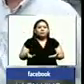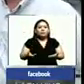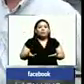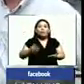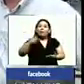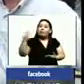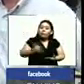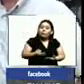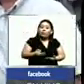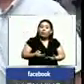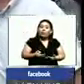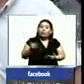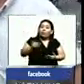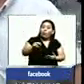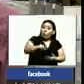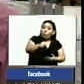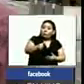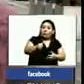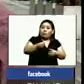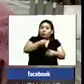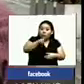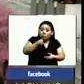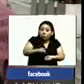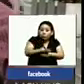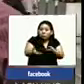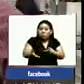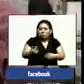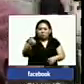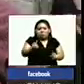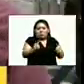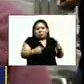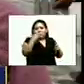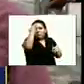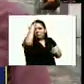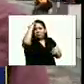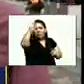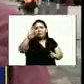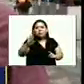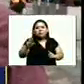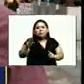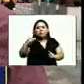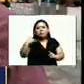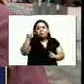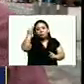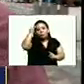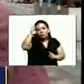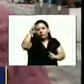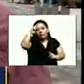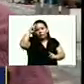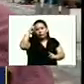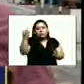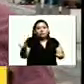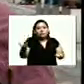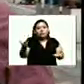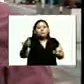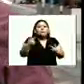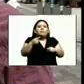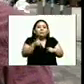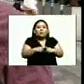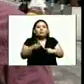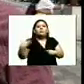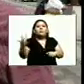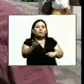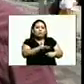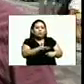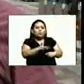Tendría que darse De otra manera Eso ¿Verdad? Si la gente desconoce Pues este No tienen tanta razón ¿Verdad? Pero la verdad Que uno debe